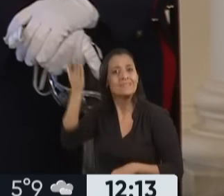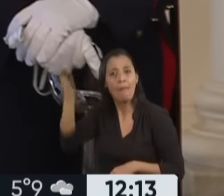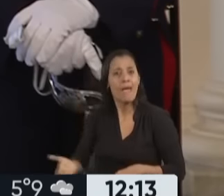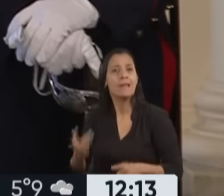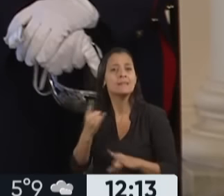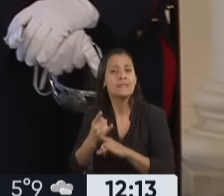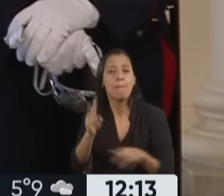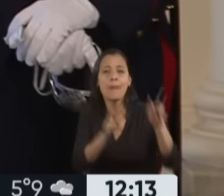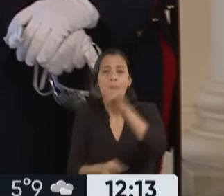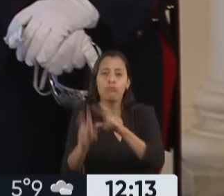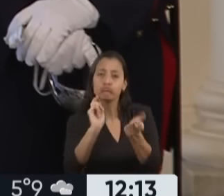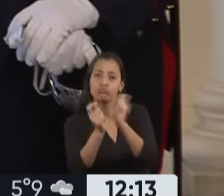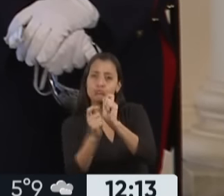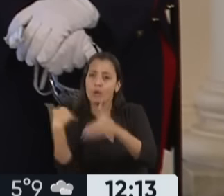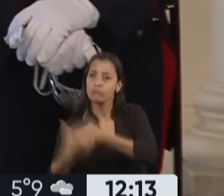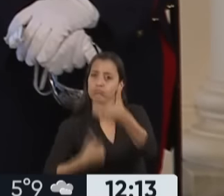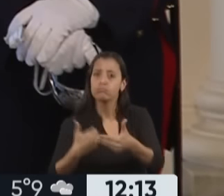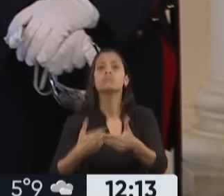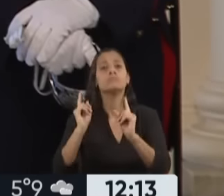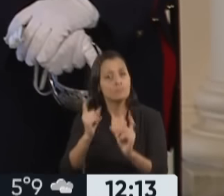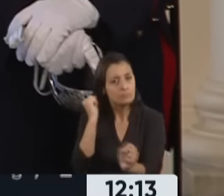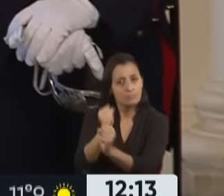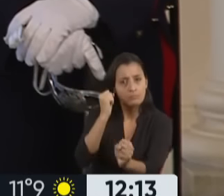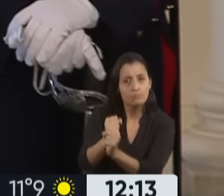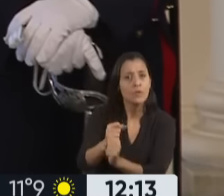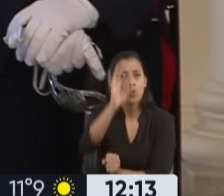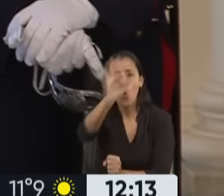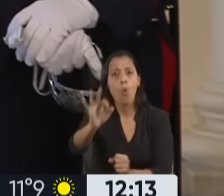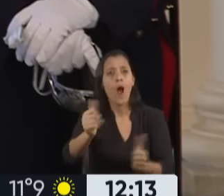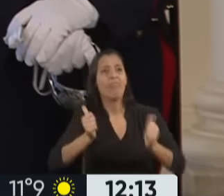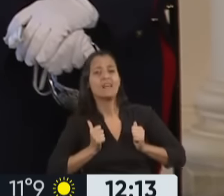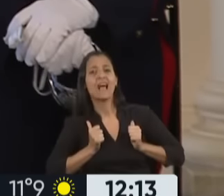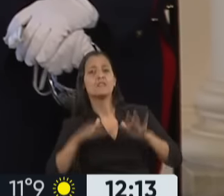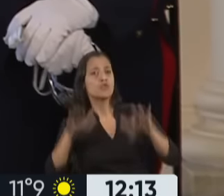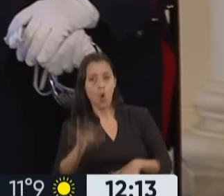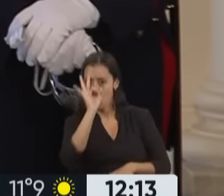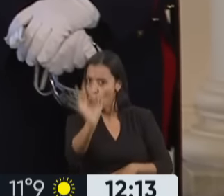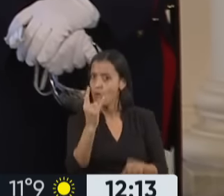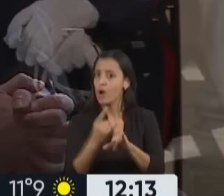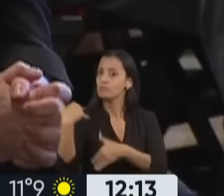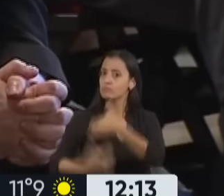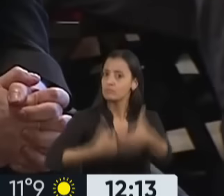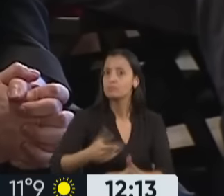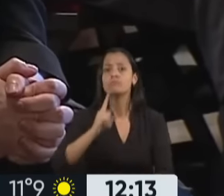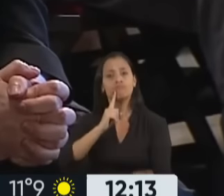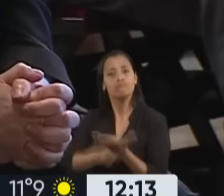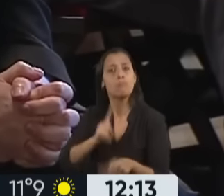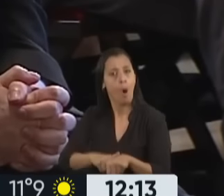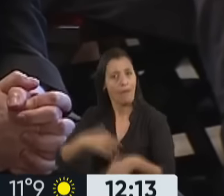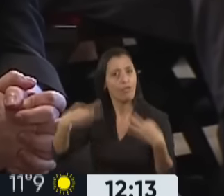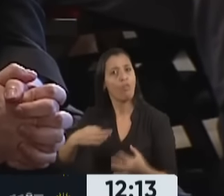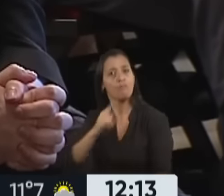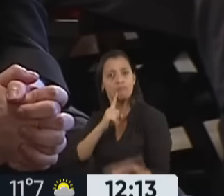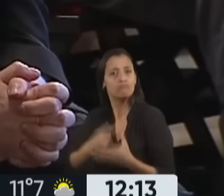espíritu transformador y una capacidad de trabajo incansable. Gran firmeza en la toma de decisiones y de